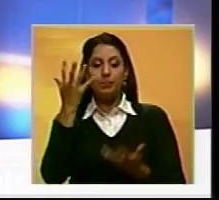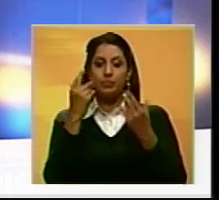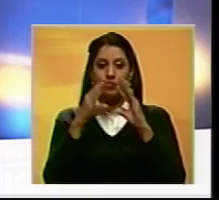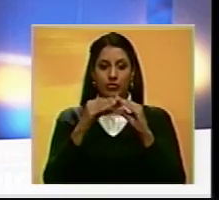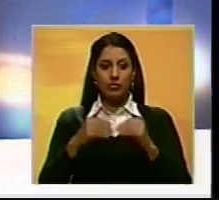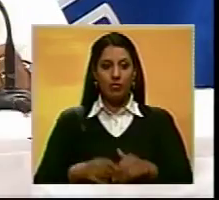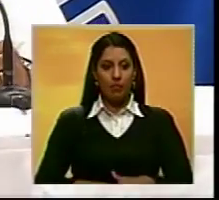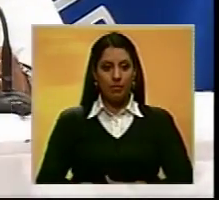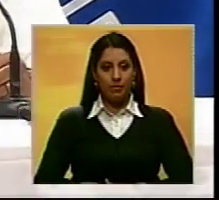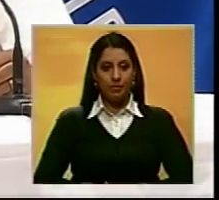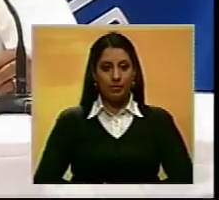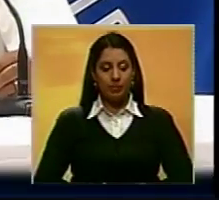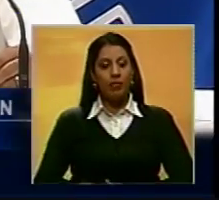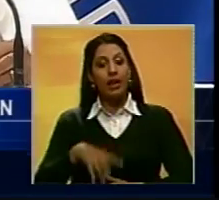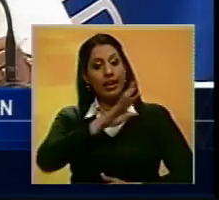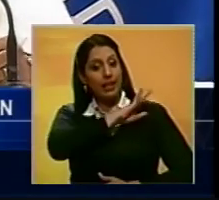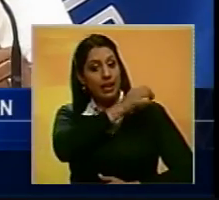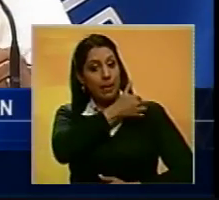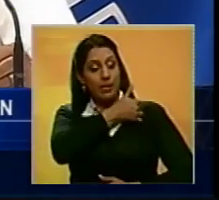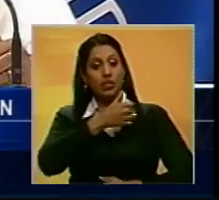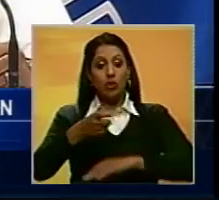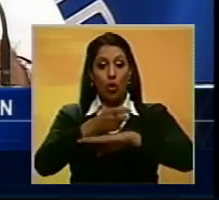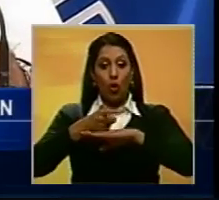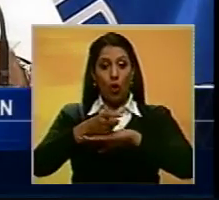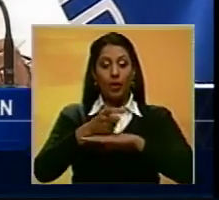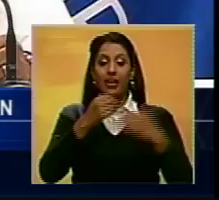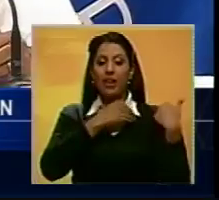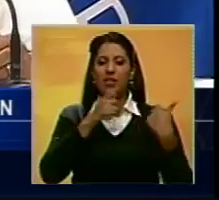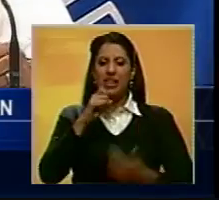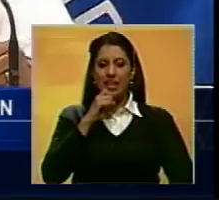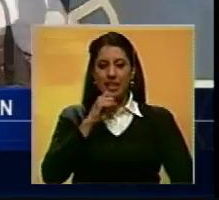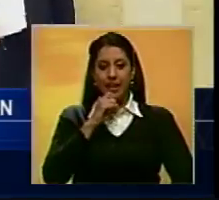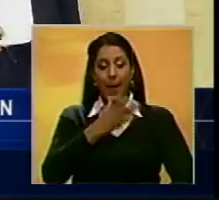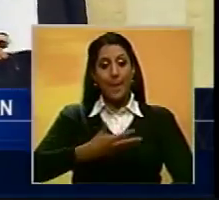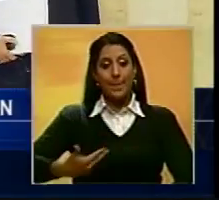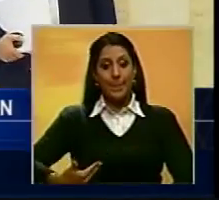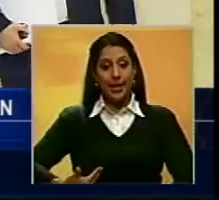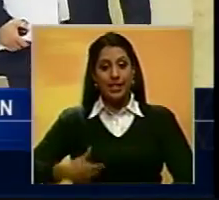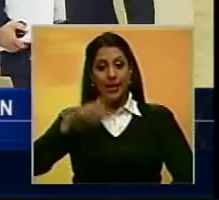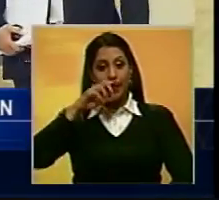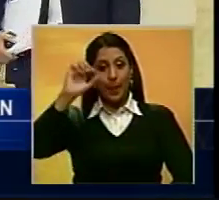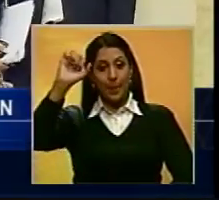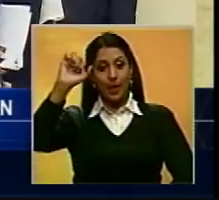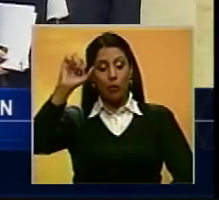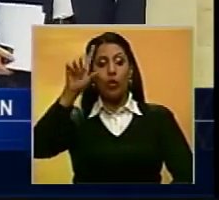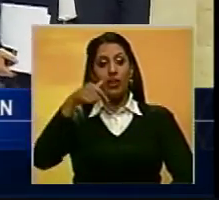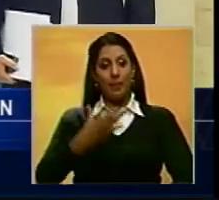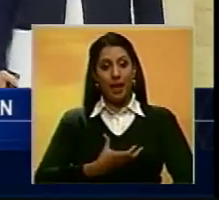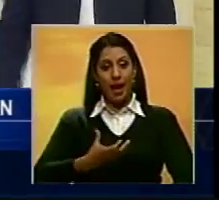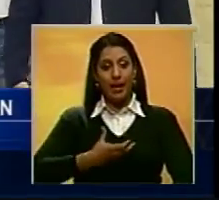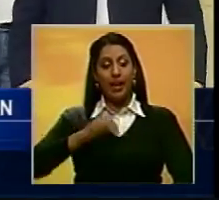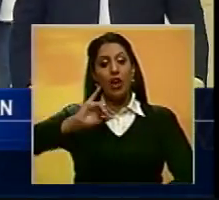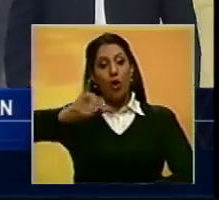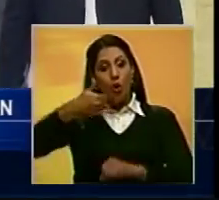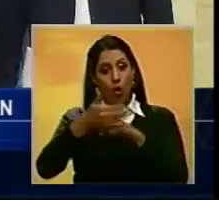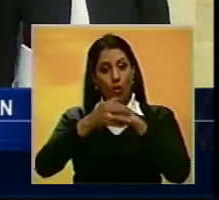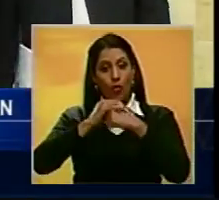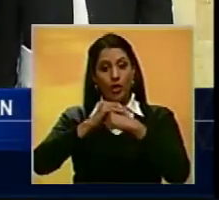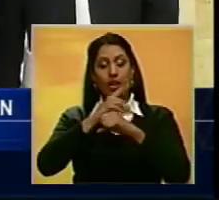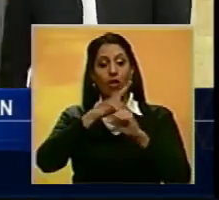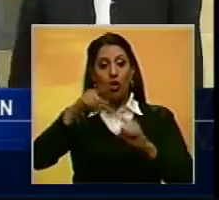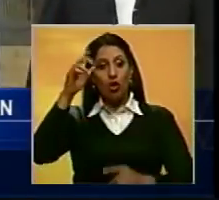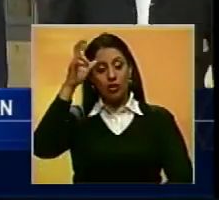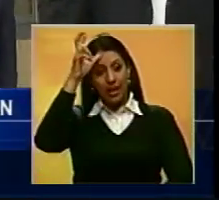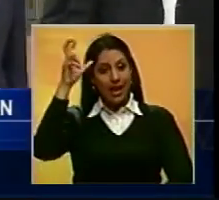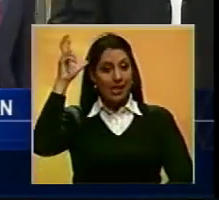los detalles. La representación del gobierno estuvo conformada por el presidente Nicolás Maduro, el alcalde Jorge Rodríguez, la